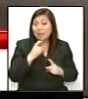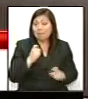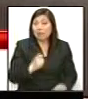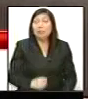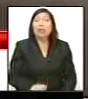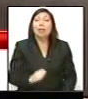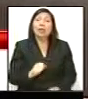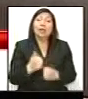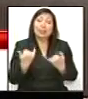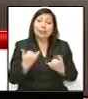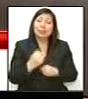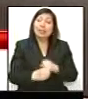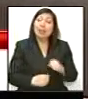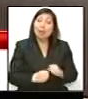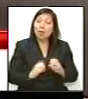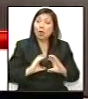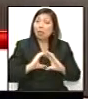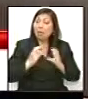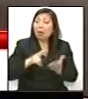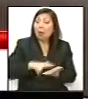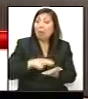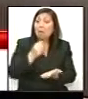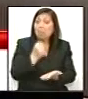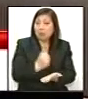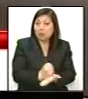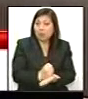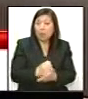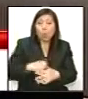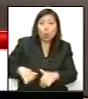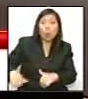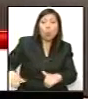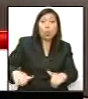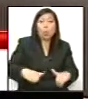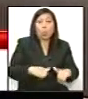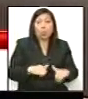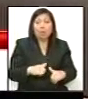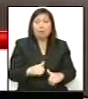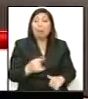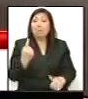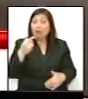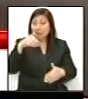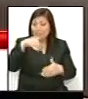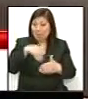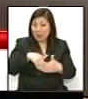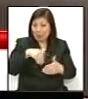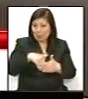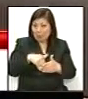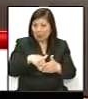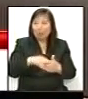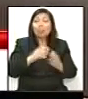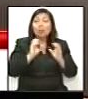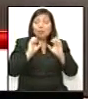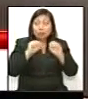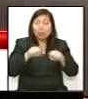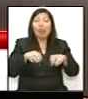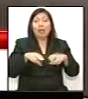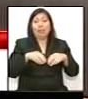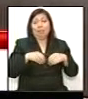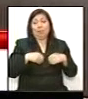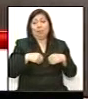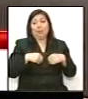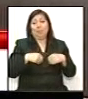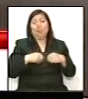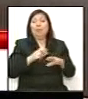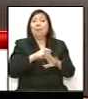2019, el Pleno del Congreso aprobó por unanimidad en primera votación el texto sustitutorio a